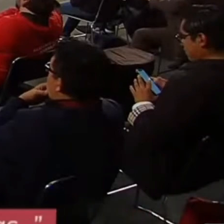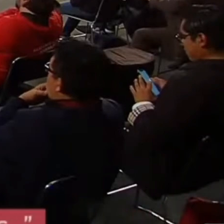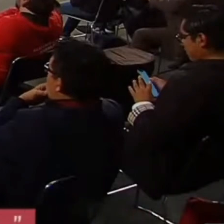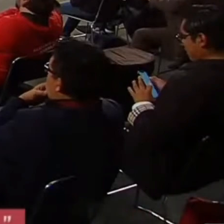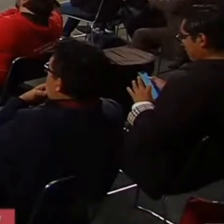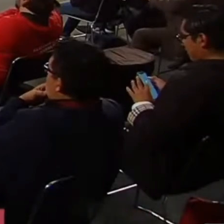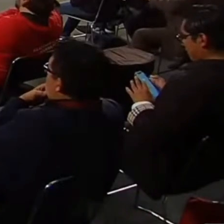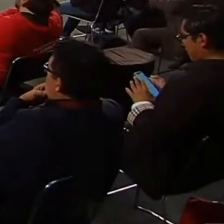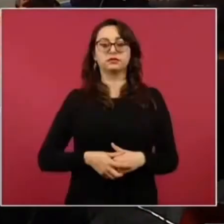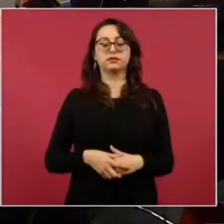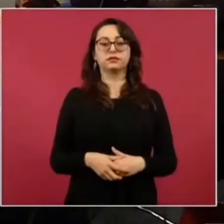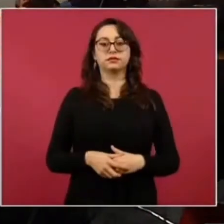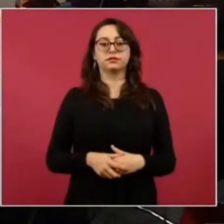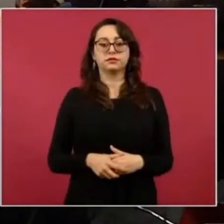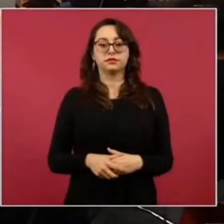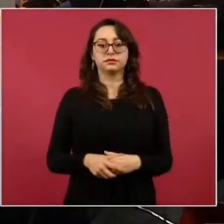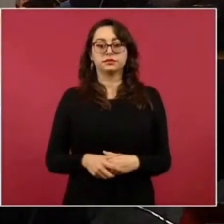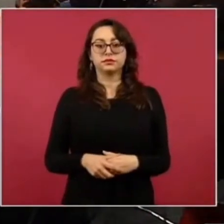Pero en ese entonces